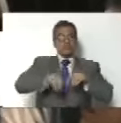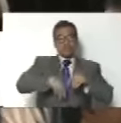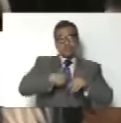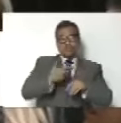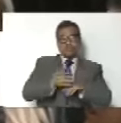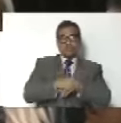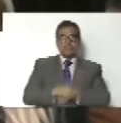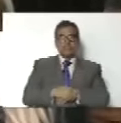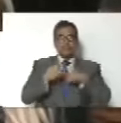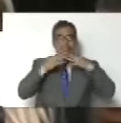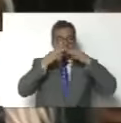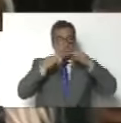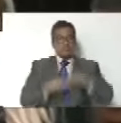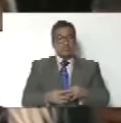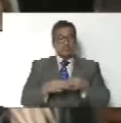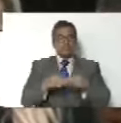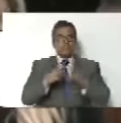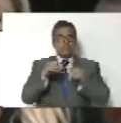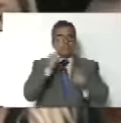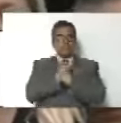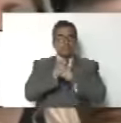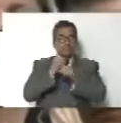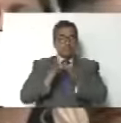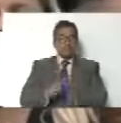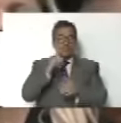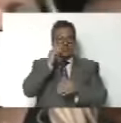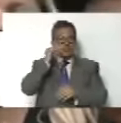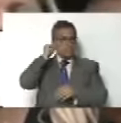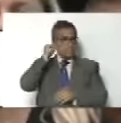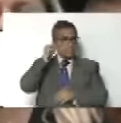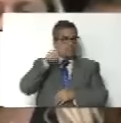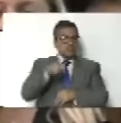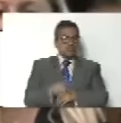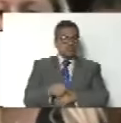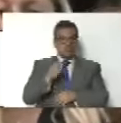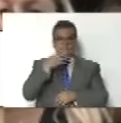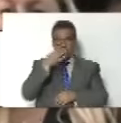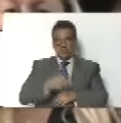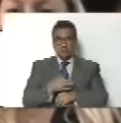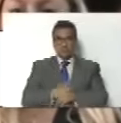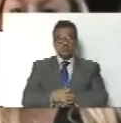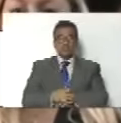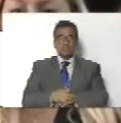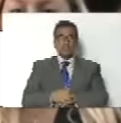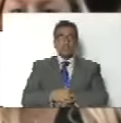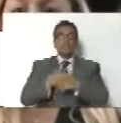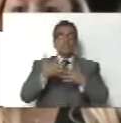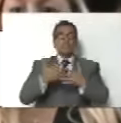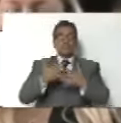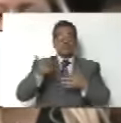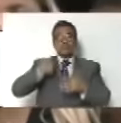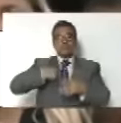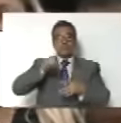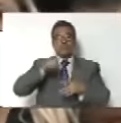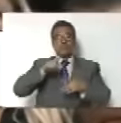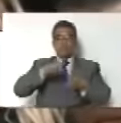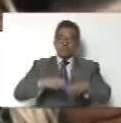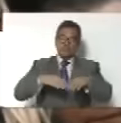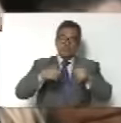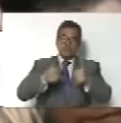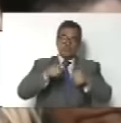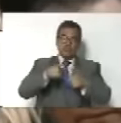podamos garantizarle a los trabajadores, a las trabajadoras, el bienestar que se merecen. Hay que